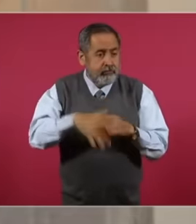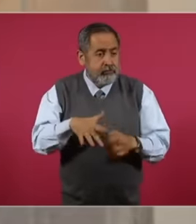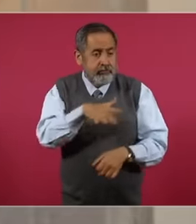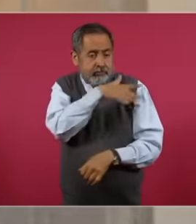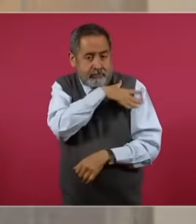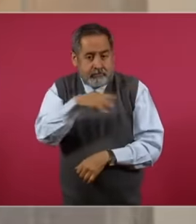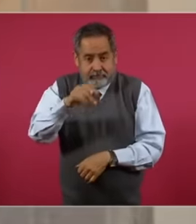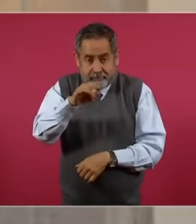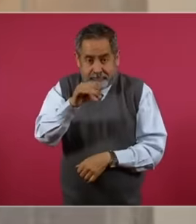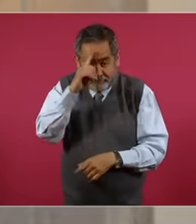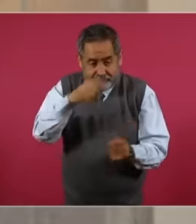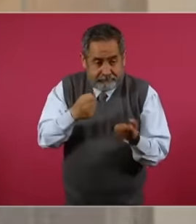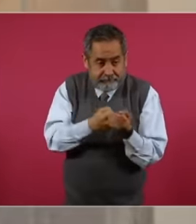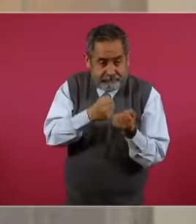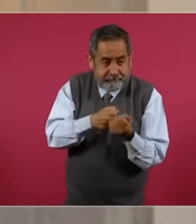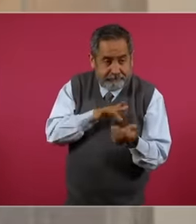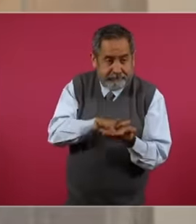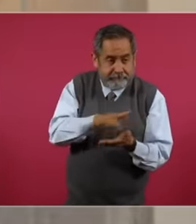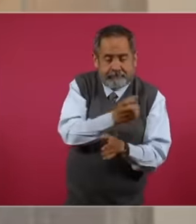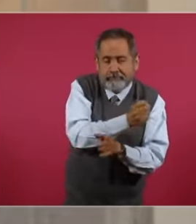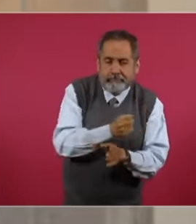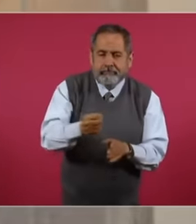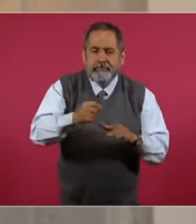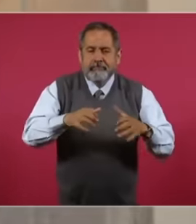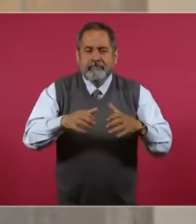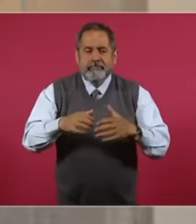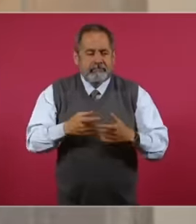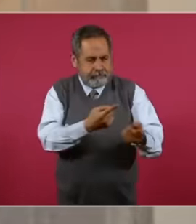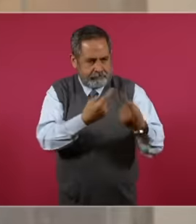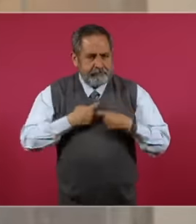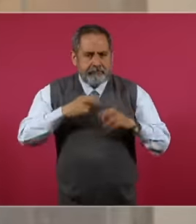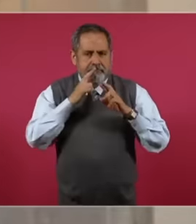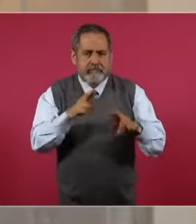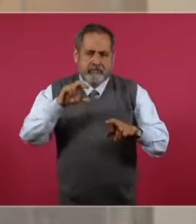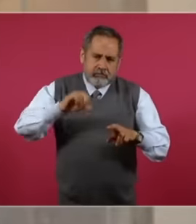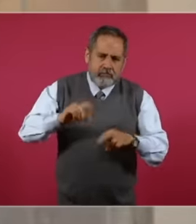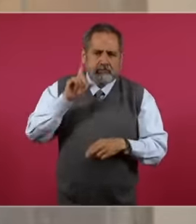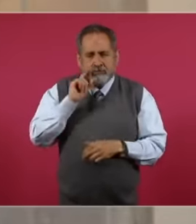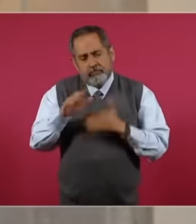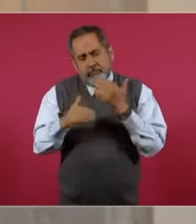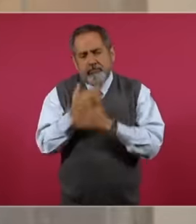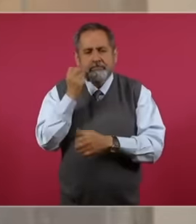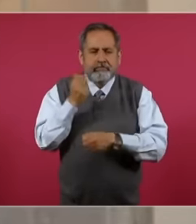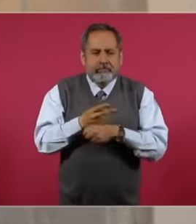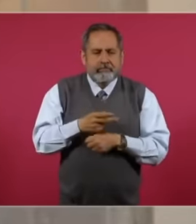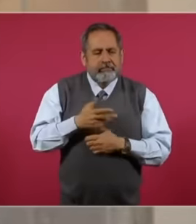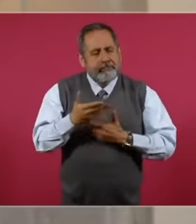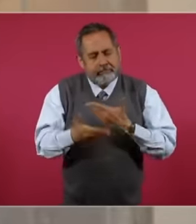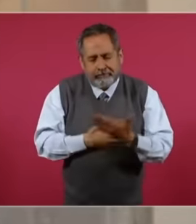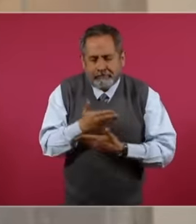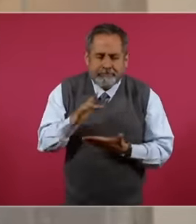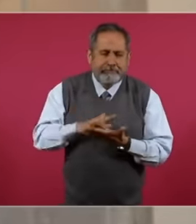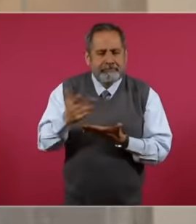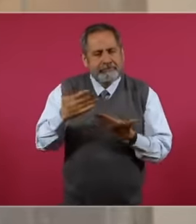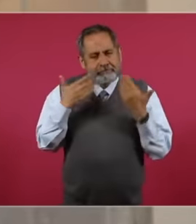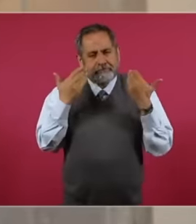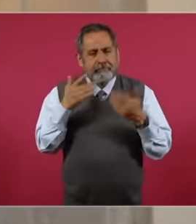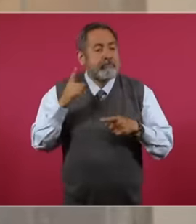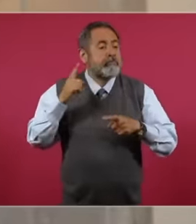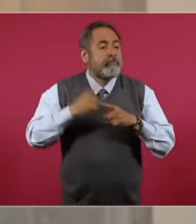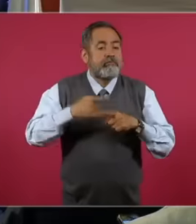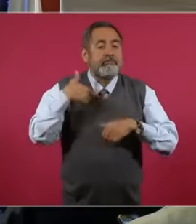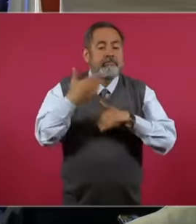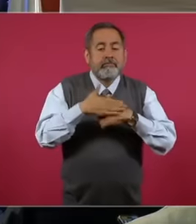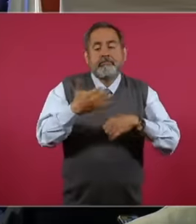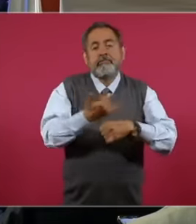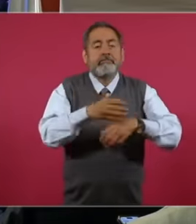para conseguir ese trabajo? Si me pudieran contestar hoy o mañana en la mañana, se lo agradecería mucho, porque vamos a publicar